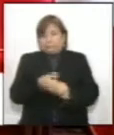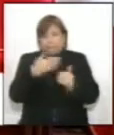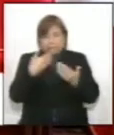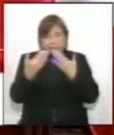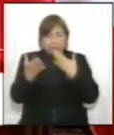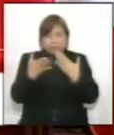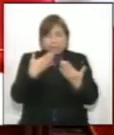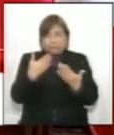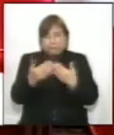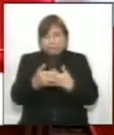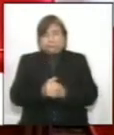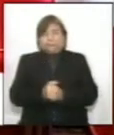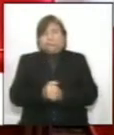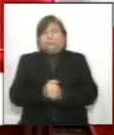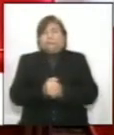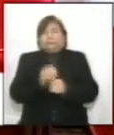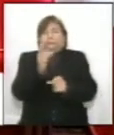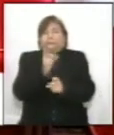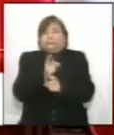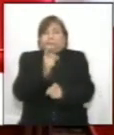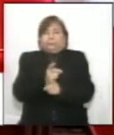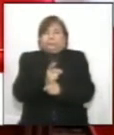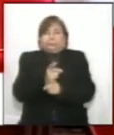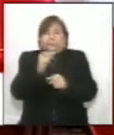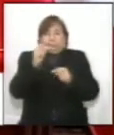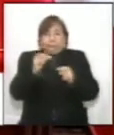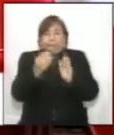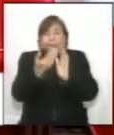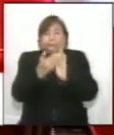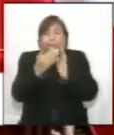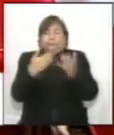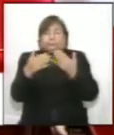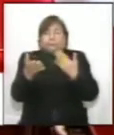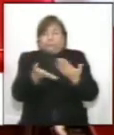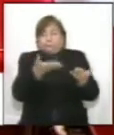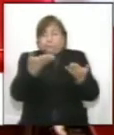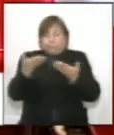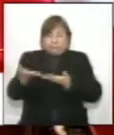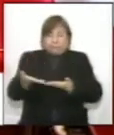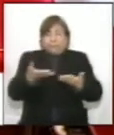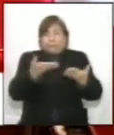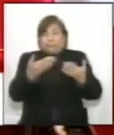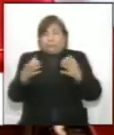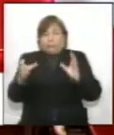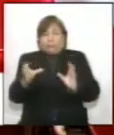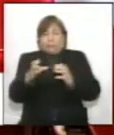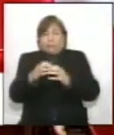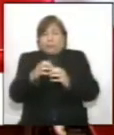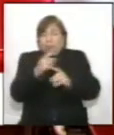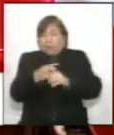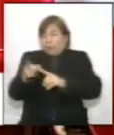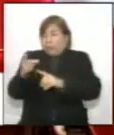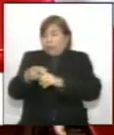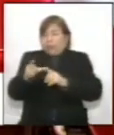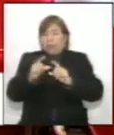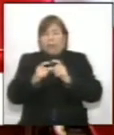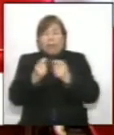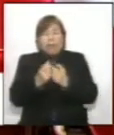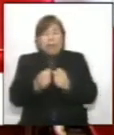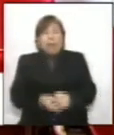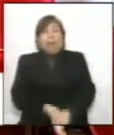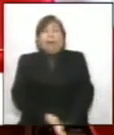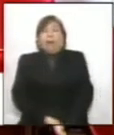dialogantes. Y permanentemente en esas puertas abiertas recibimos a todos los congresistas de diversas bancadas. Y eso es